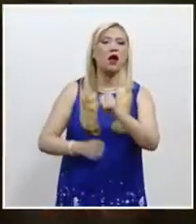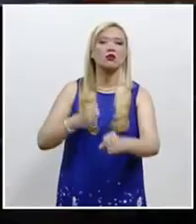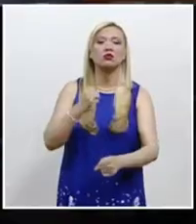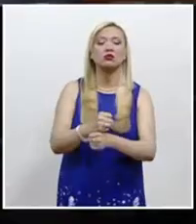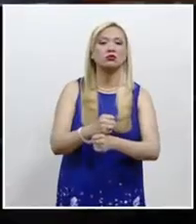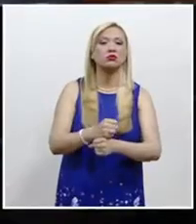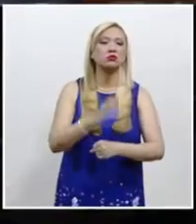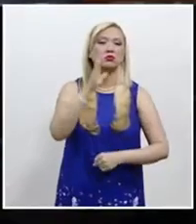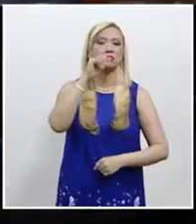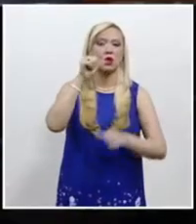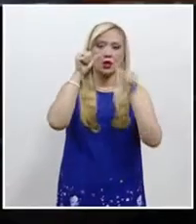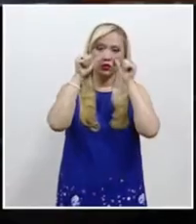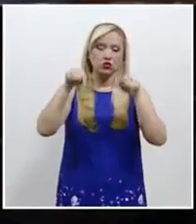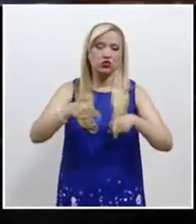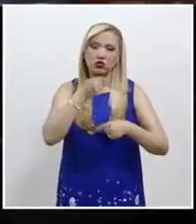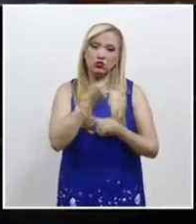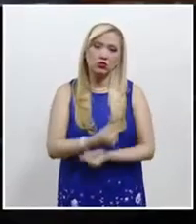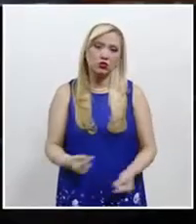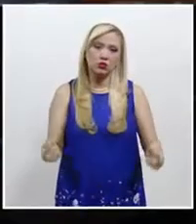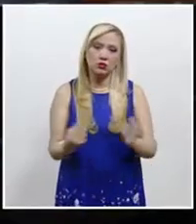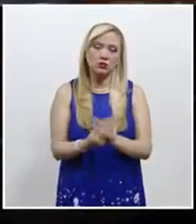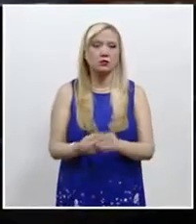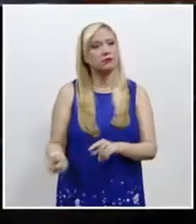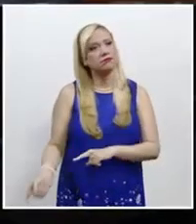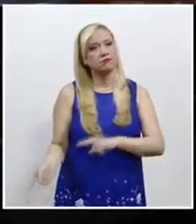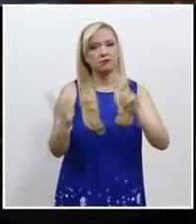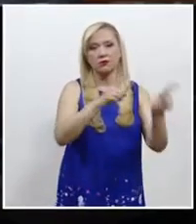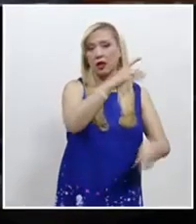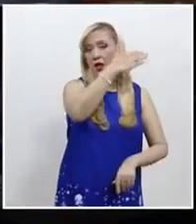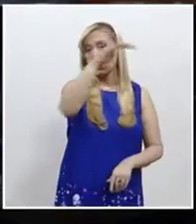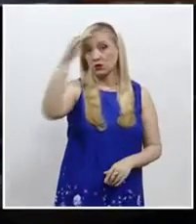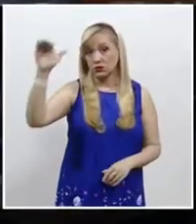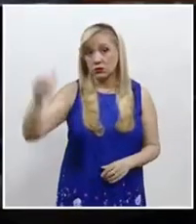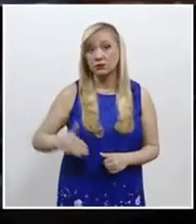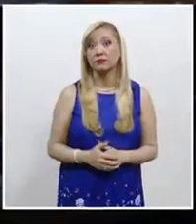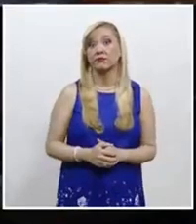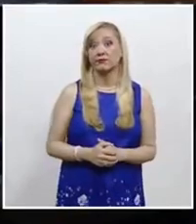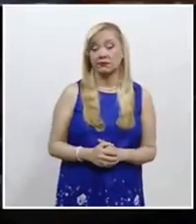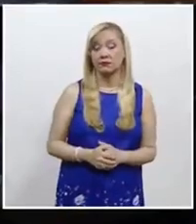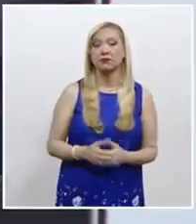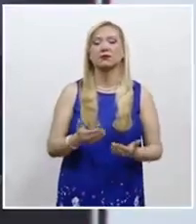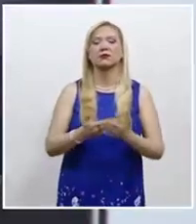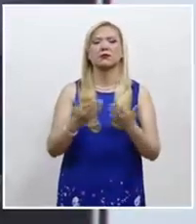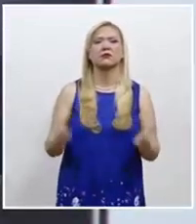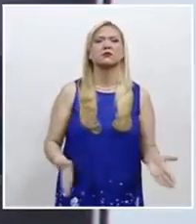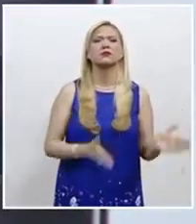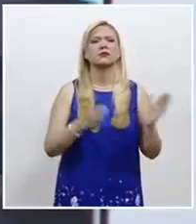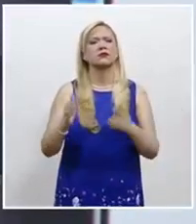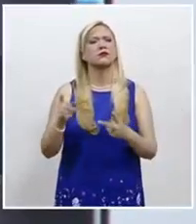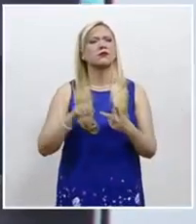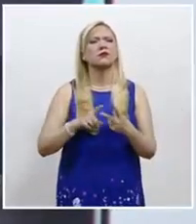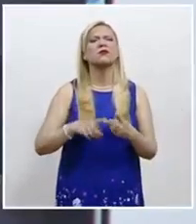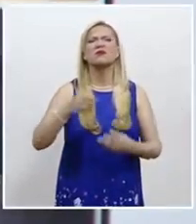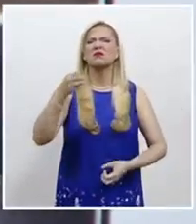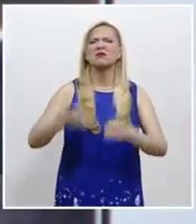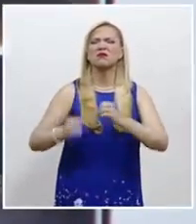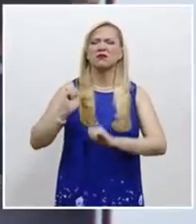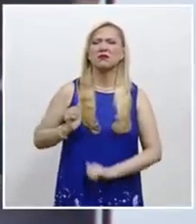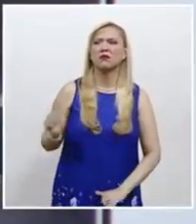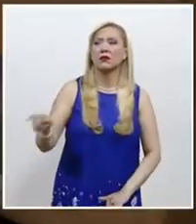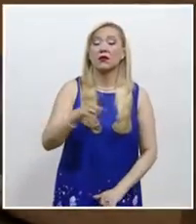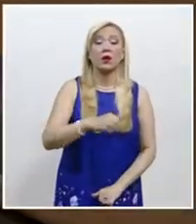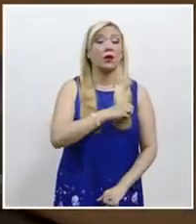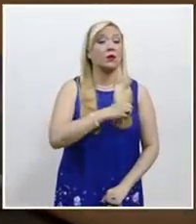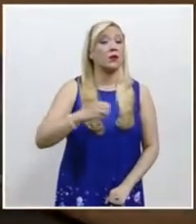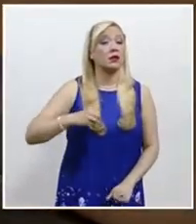años. En el segundo asunto, la primera sala determinó que las autoridades judiciales están obligadas a juzgar